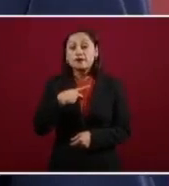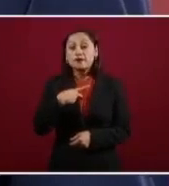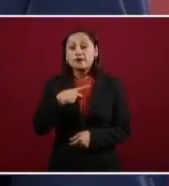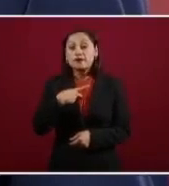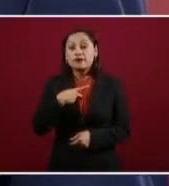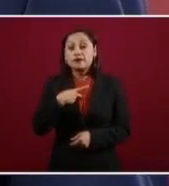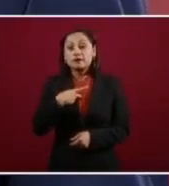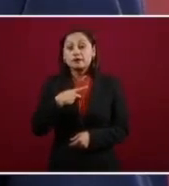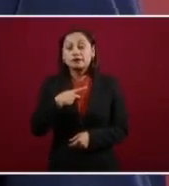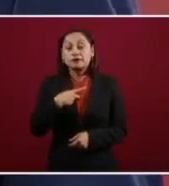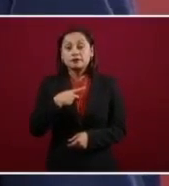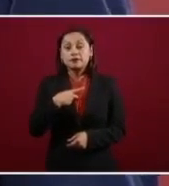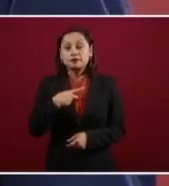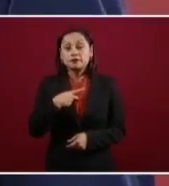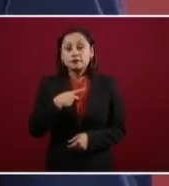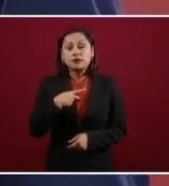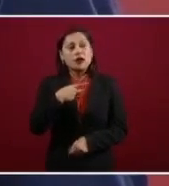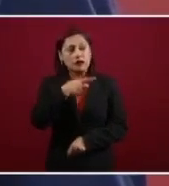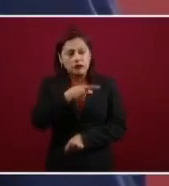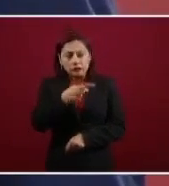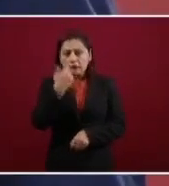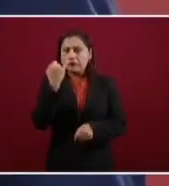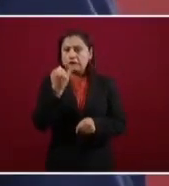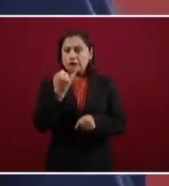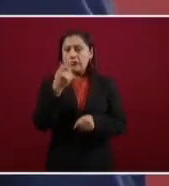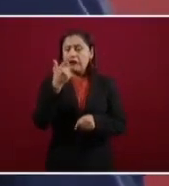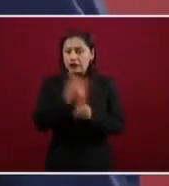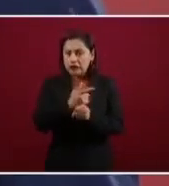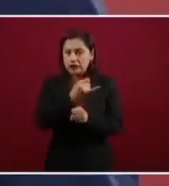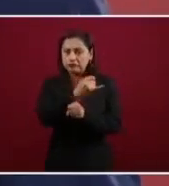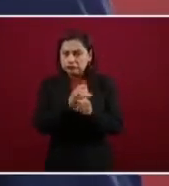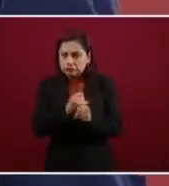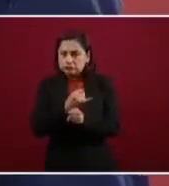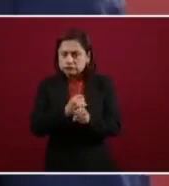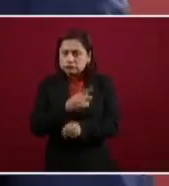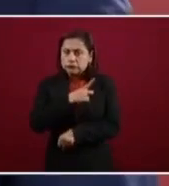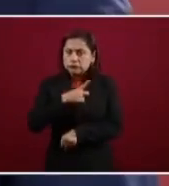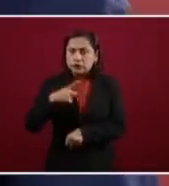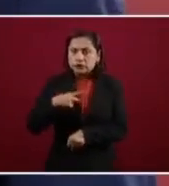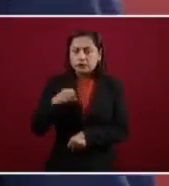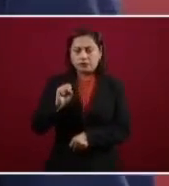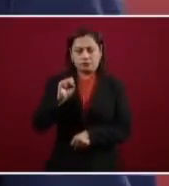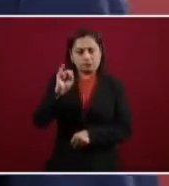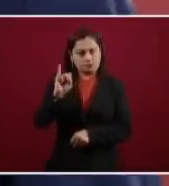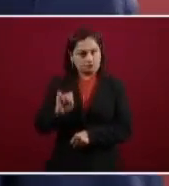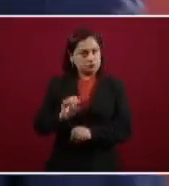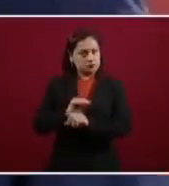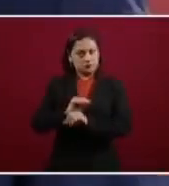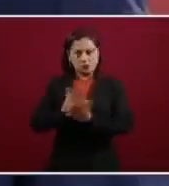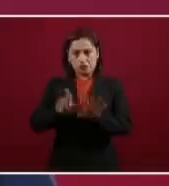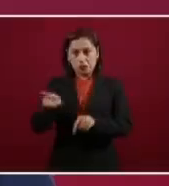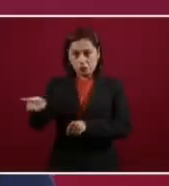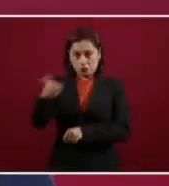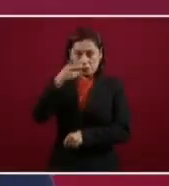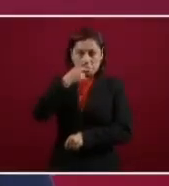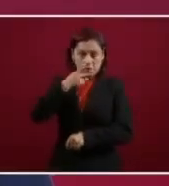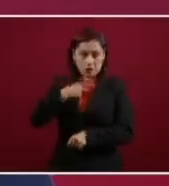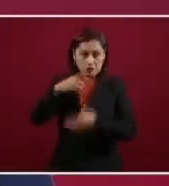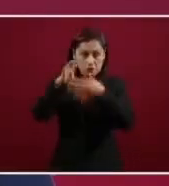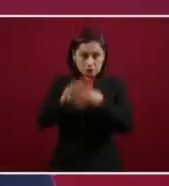no se está actuando entonces la instrucción ahora que tú estás planteando esto que es una inversión